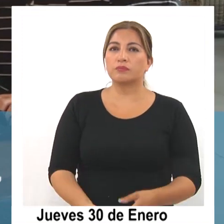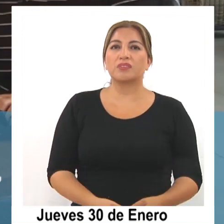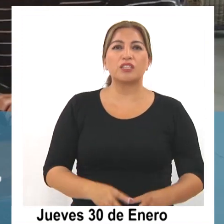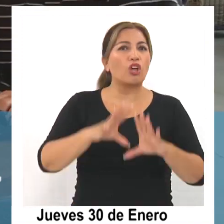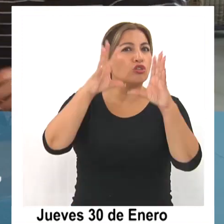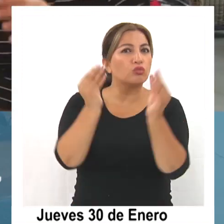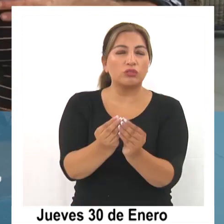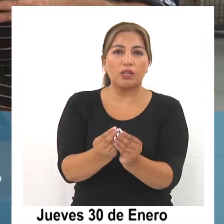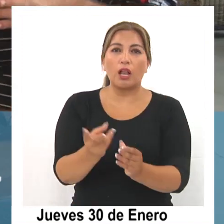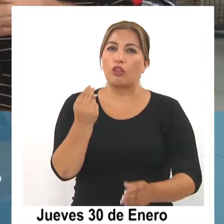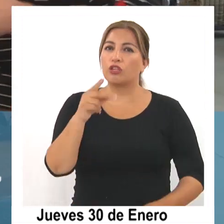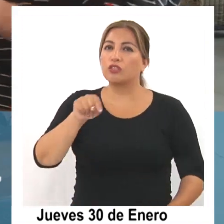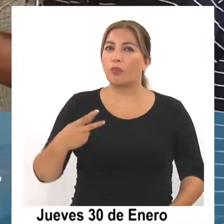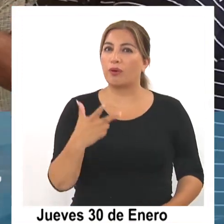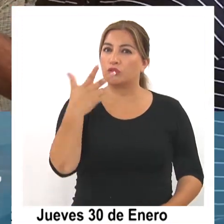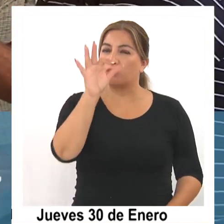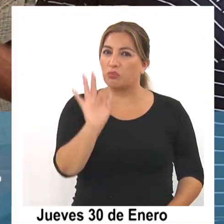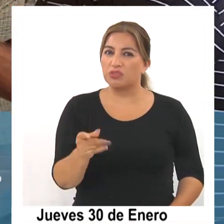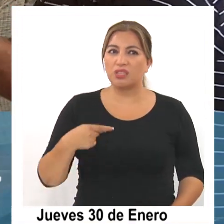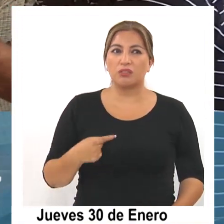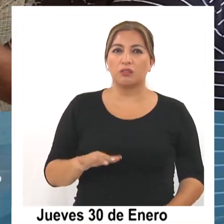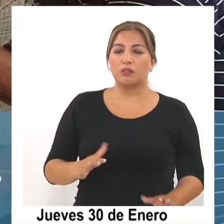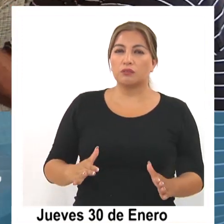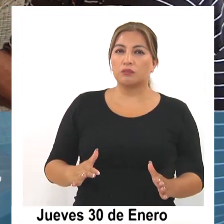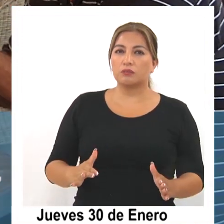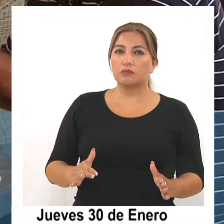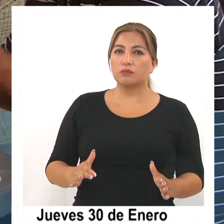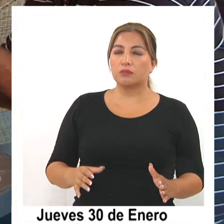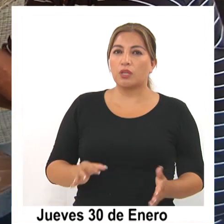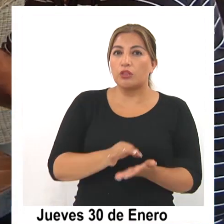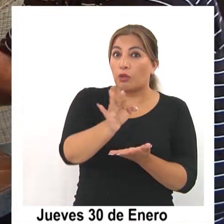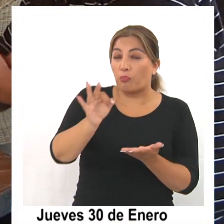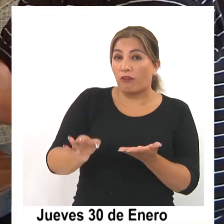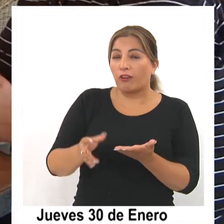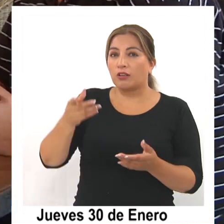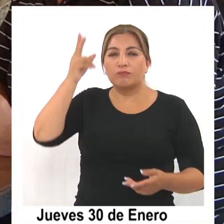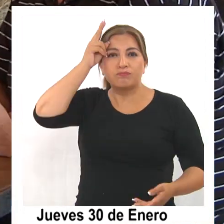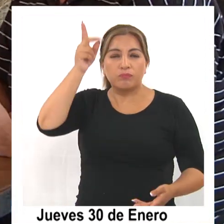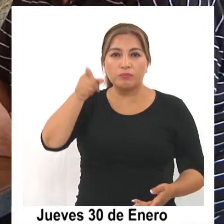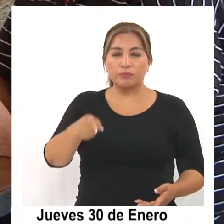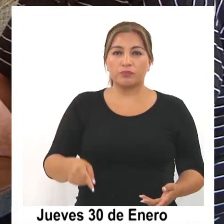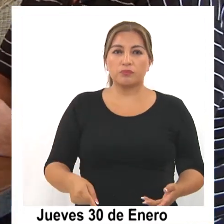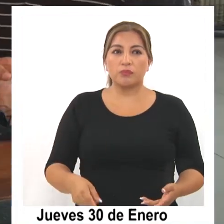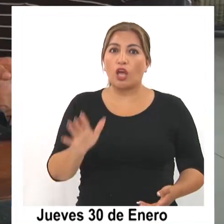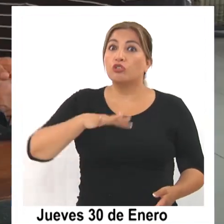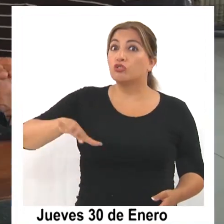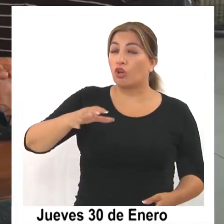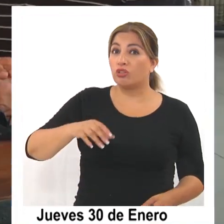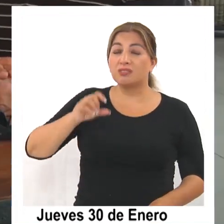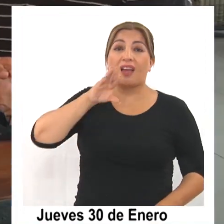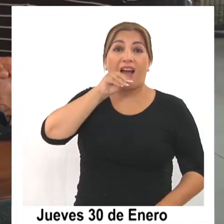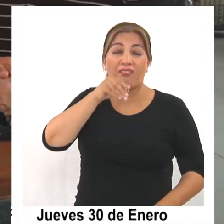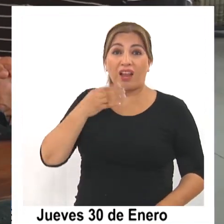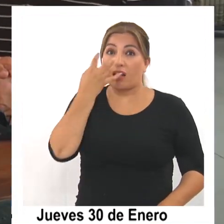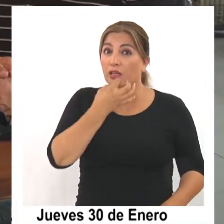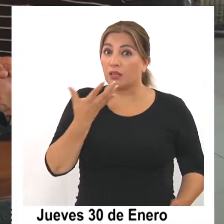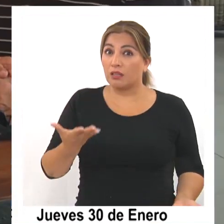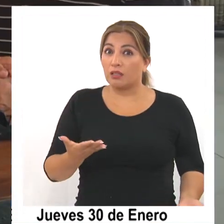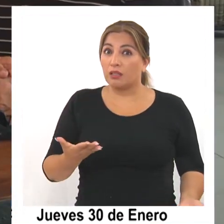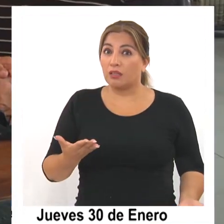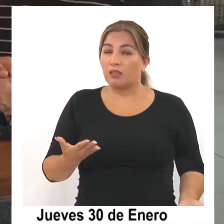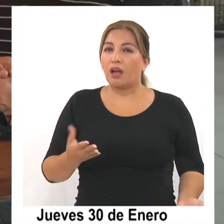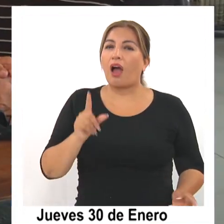total ese 12,8% que se convertiría en el 100 digamos de pueblos originarios ¿todos hablan su lengua